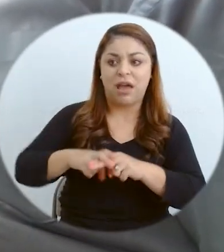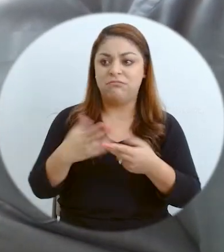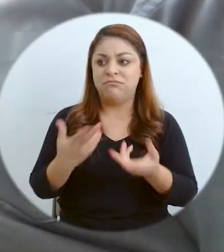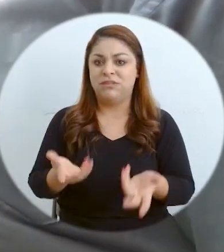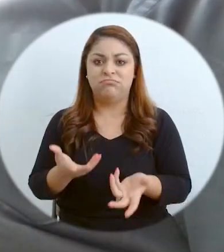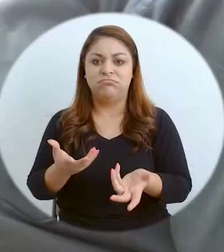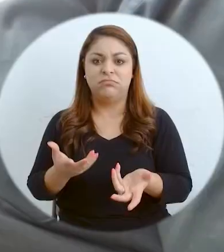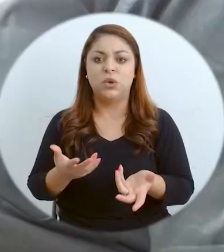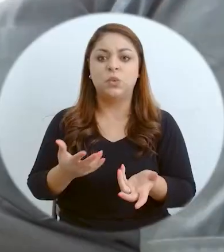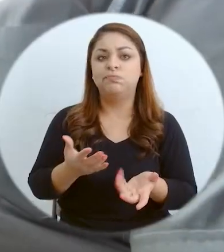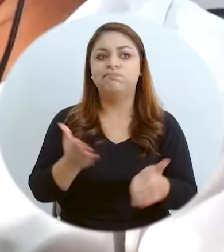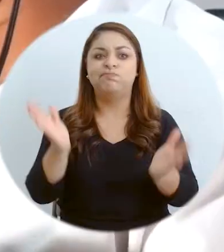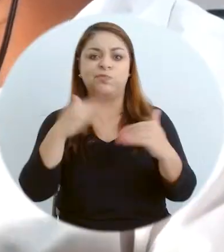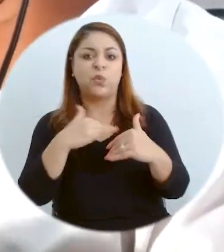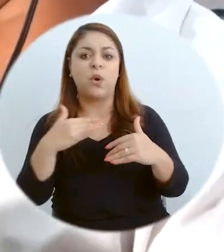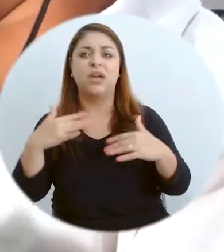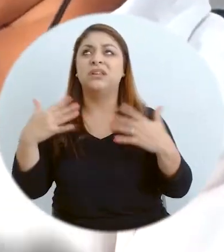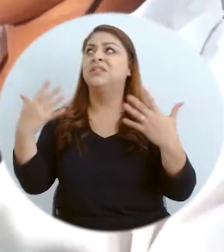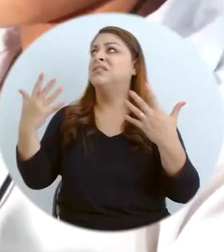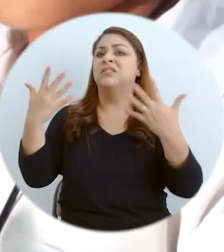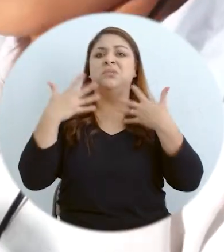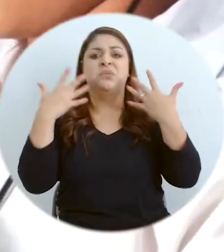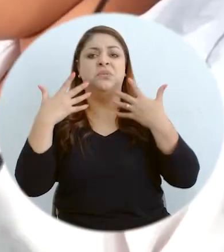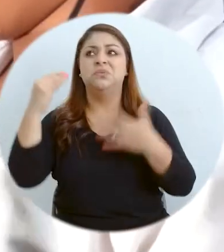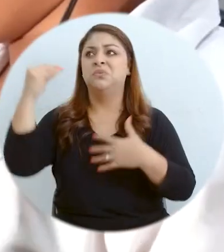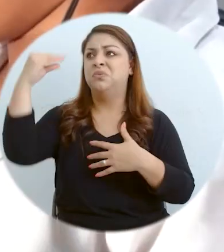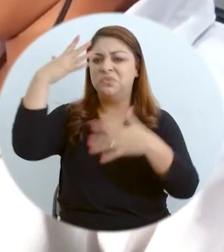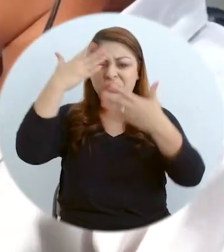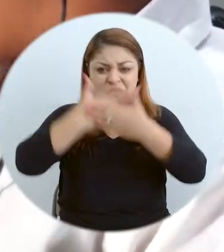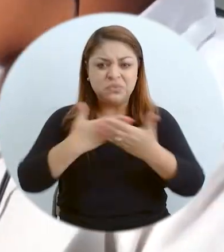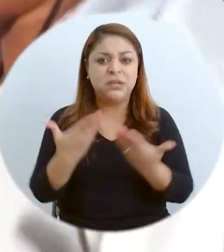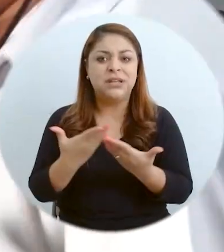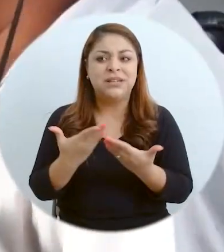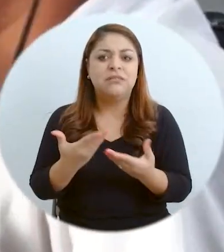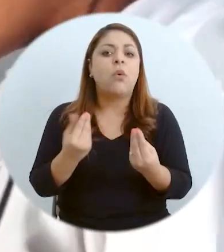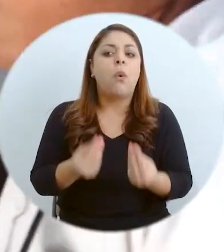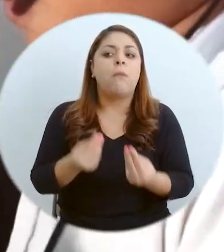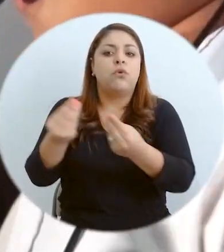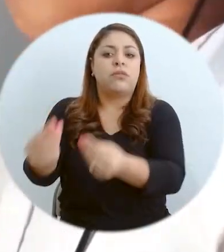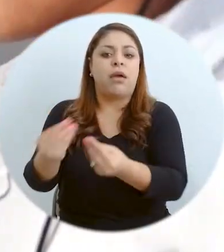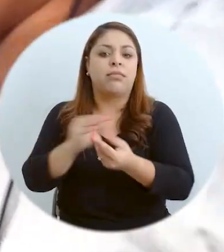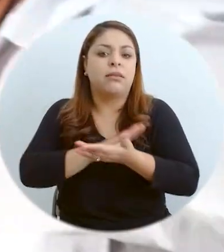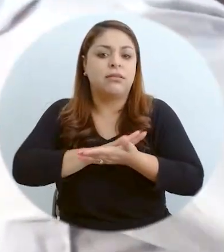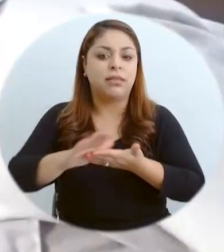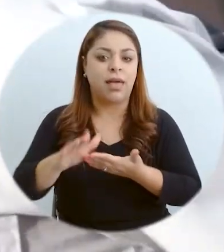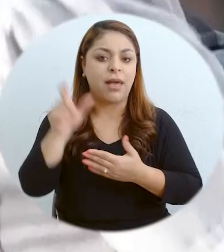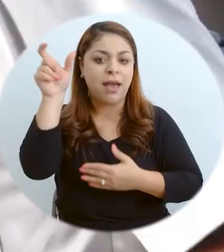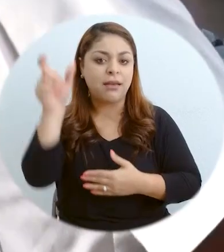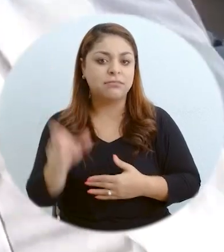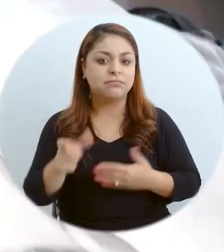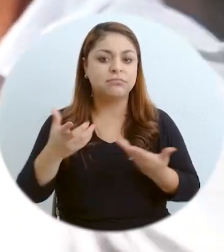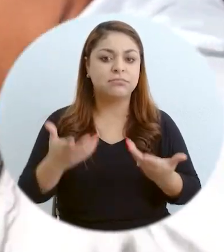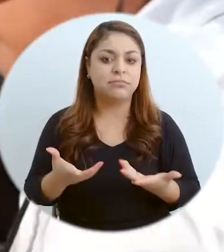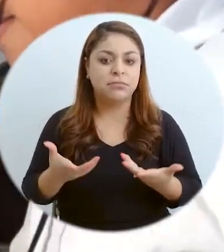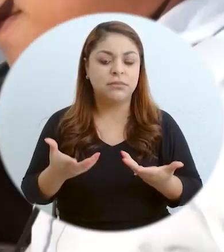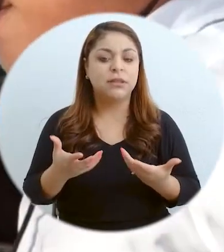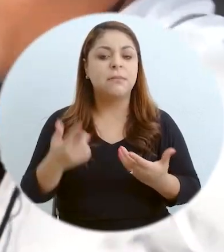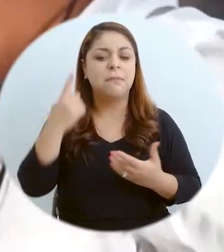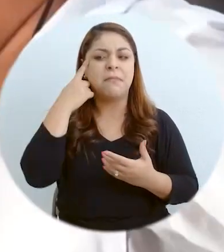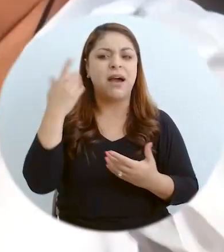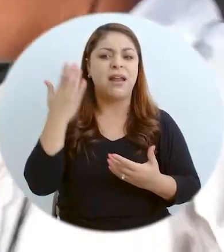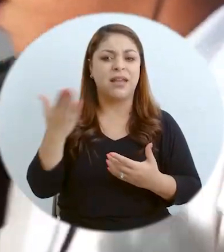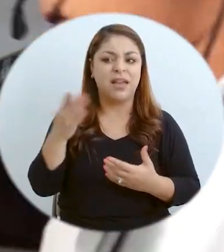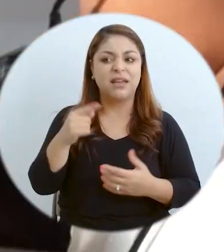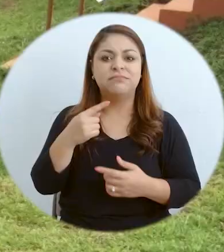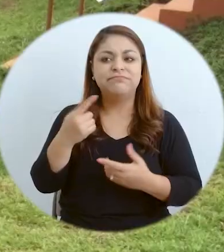adecuadamente, donde tampoco están las condiciones de aire, de luz. ¿Qué le estamos diciendo a esta persona? ¿Verdad?